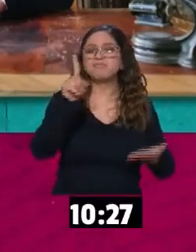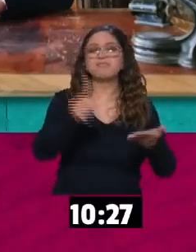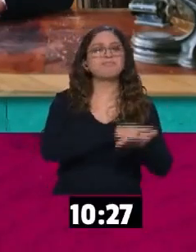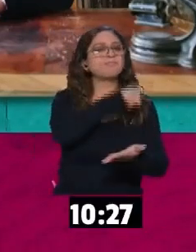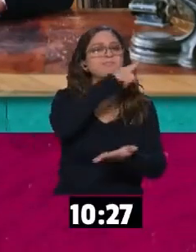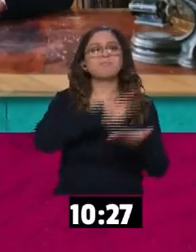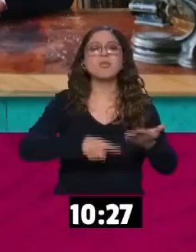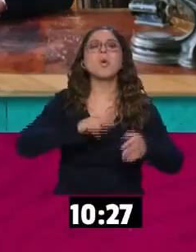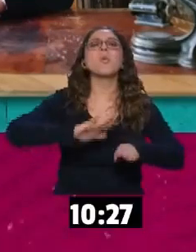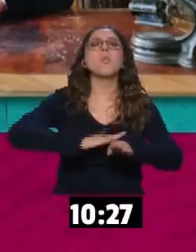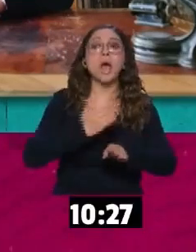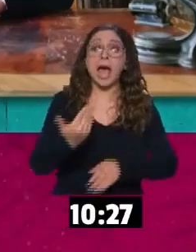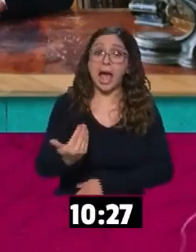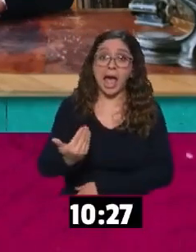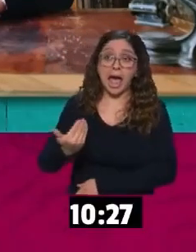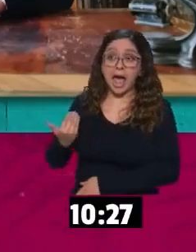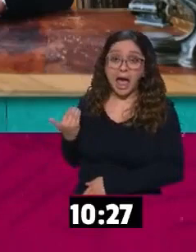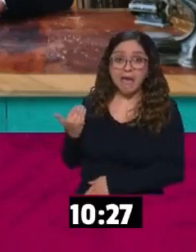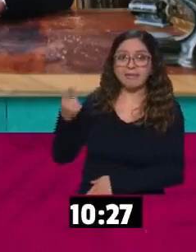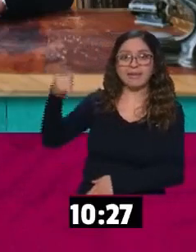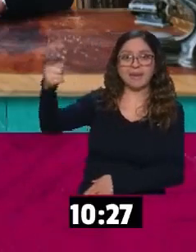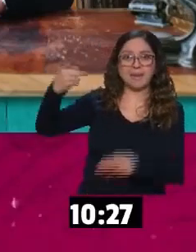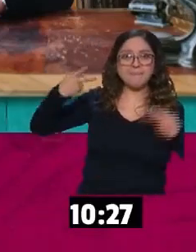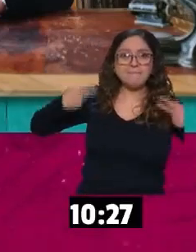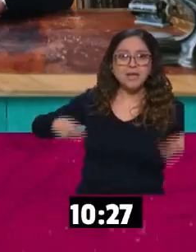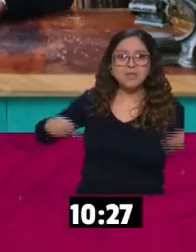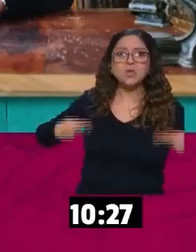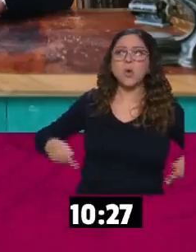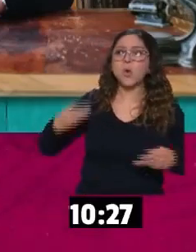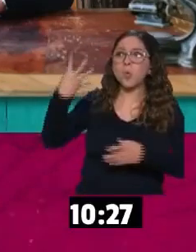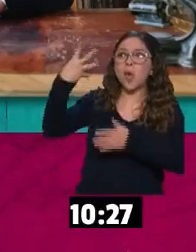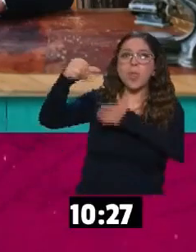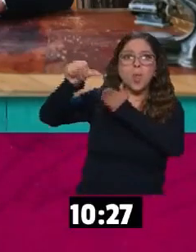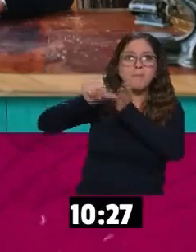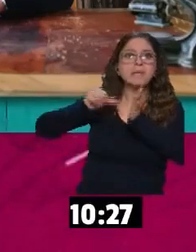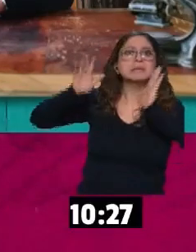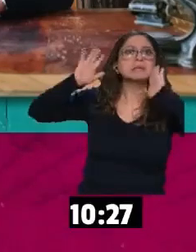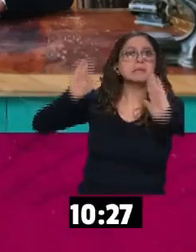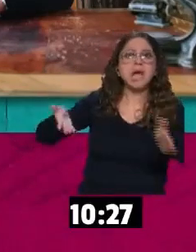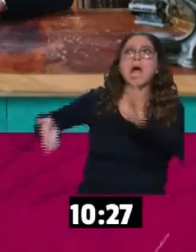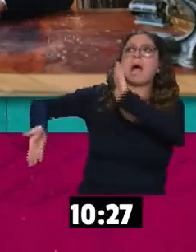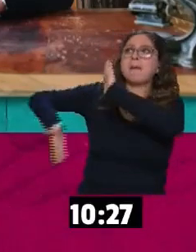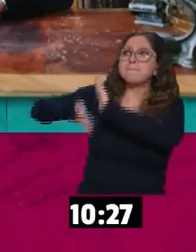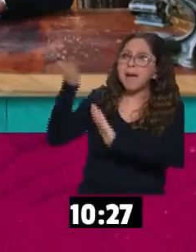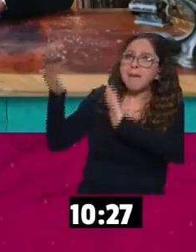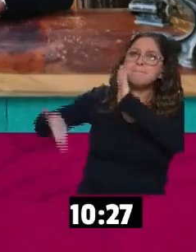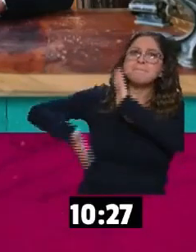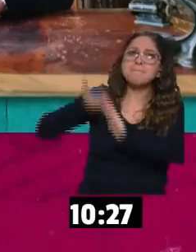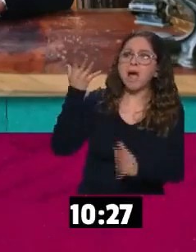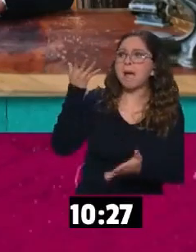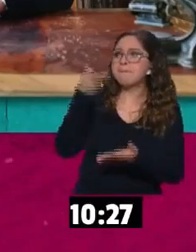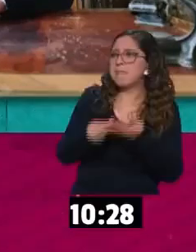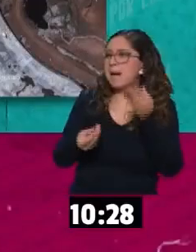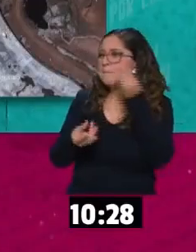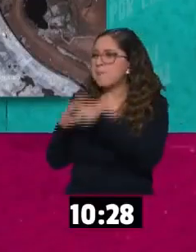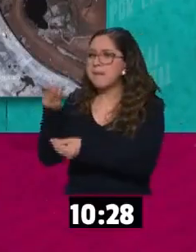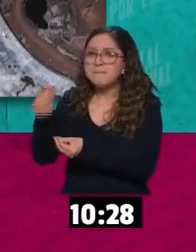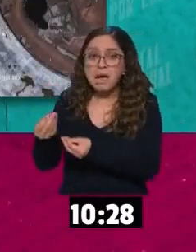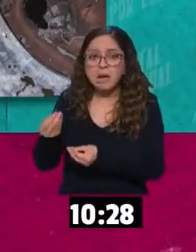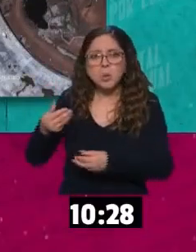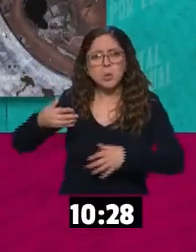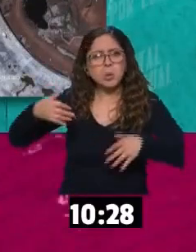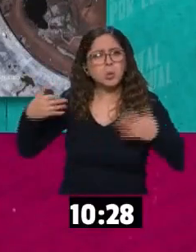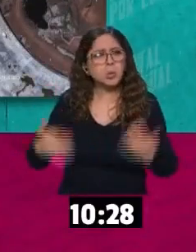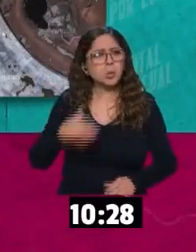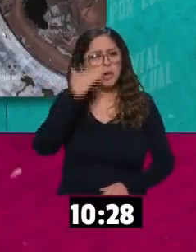de grupos, de estudios, de foros, de